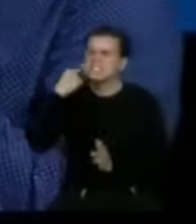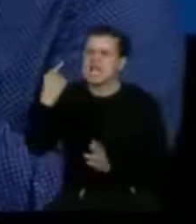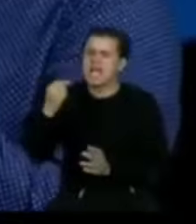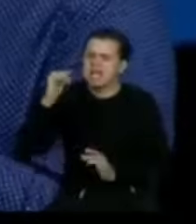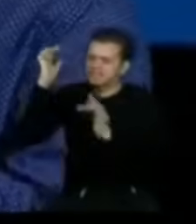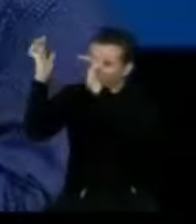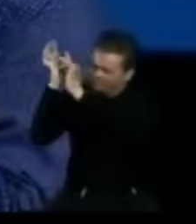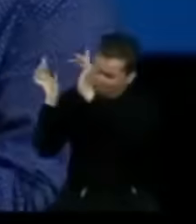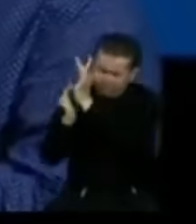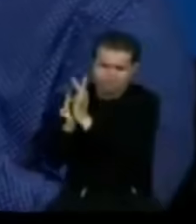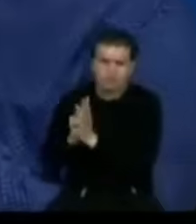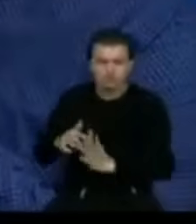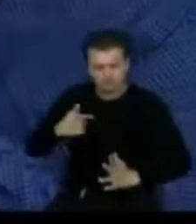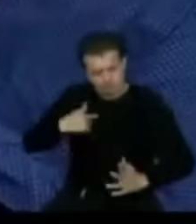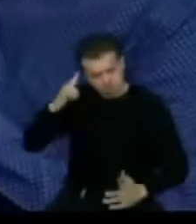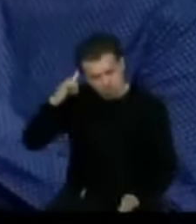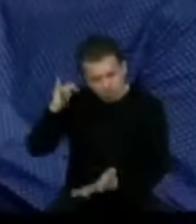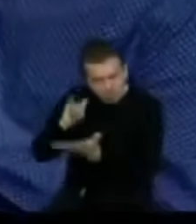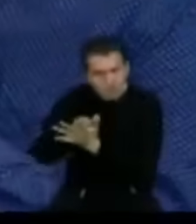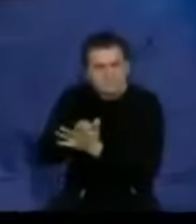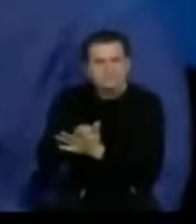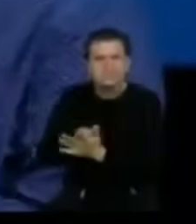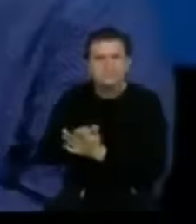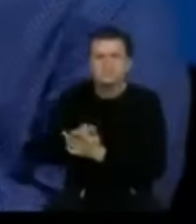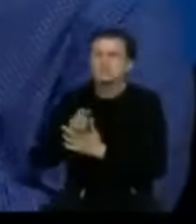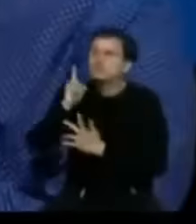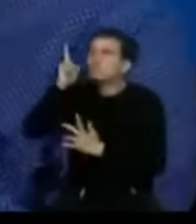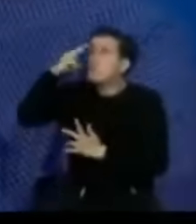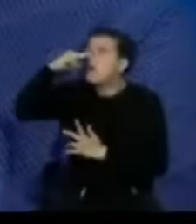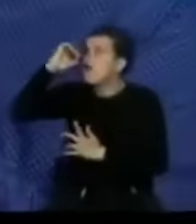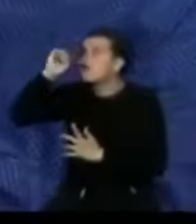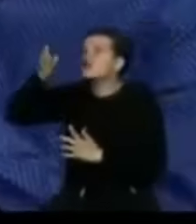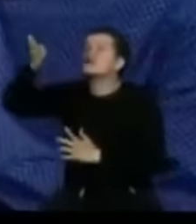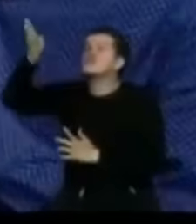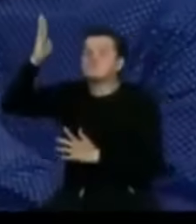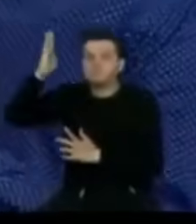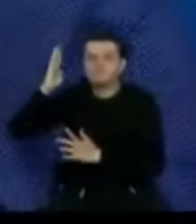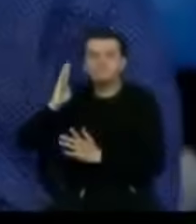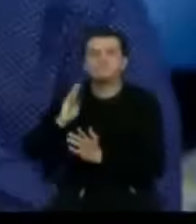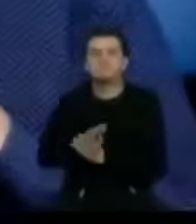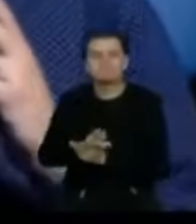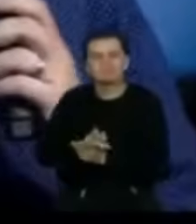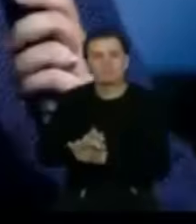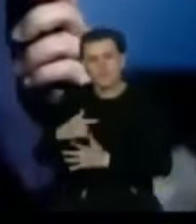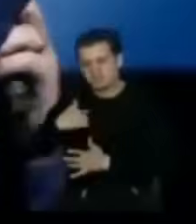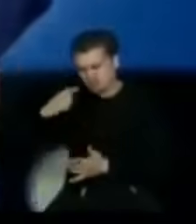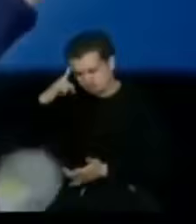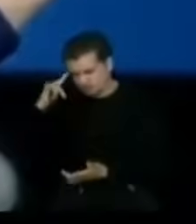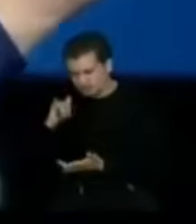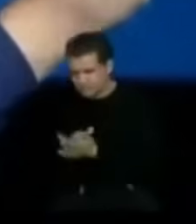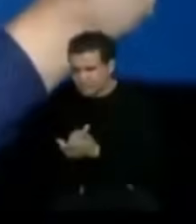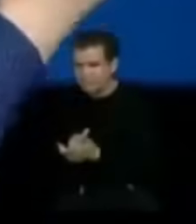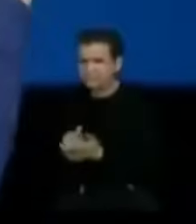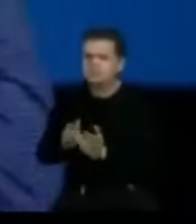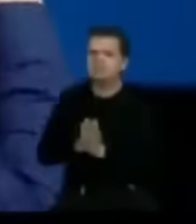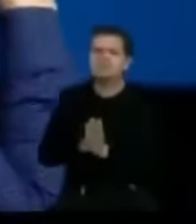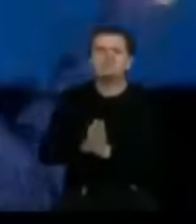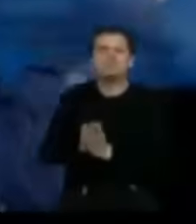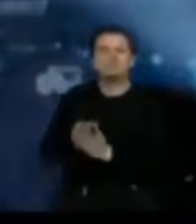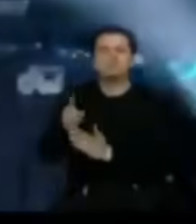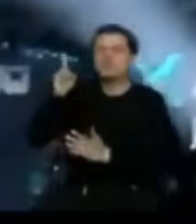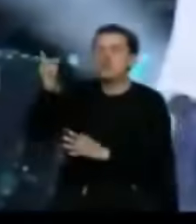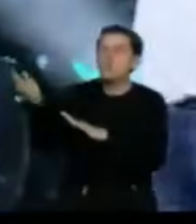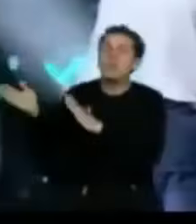Jesús, yo creo que eres el Hijo de Dios. Yo creo que